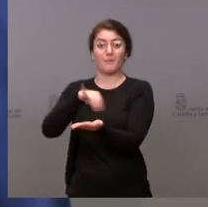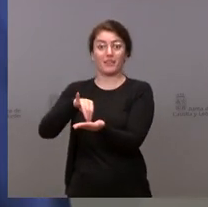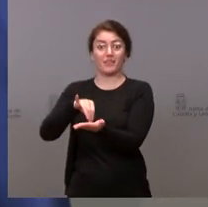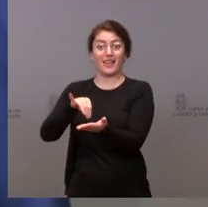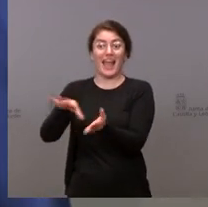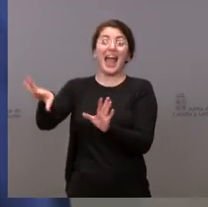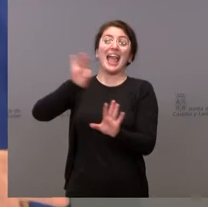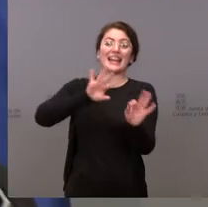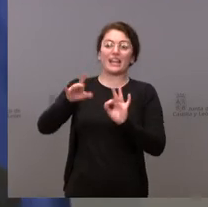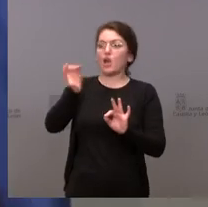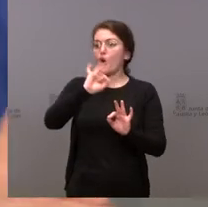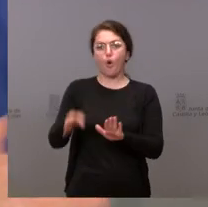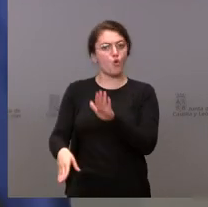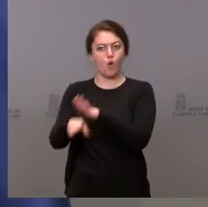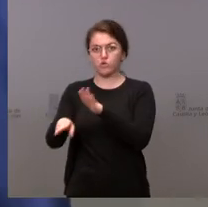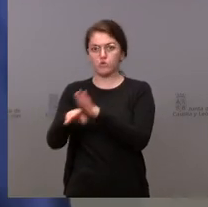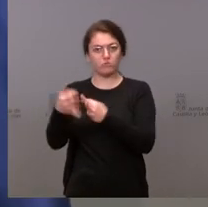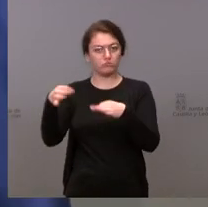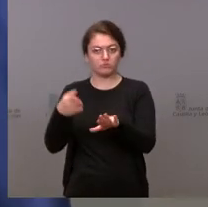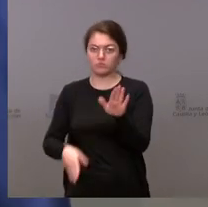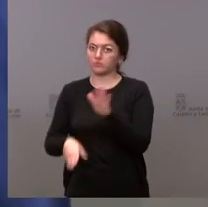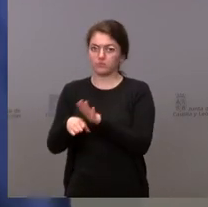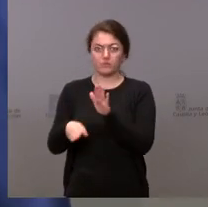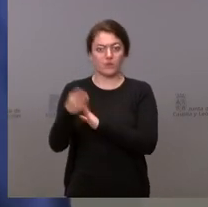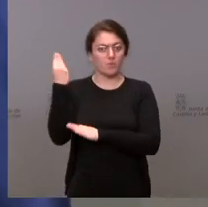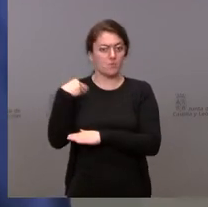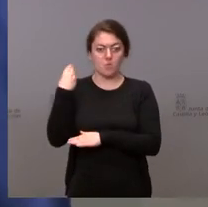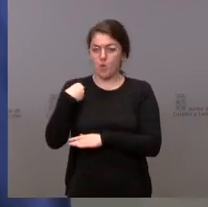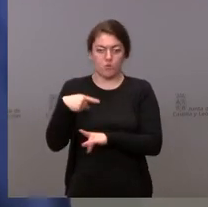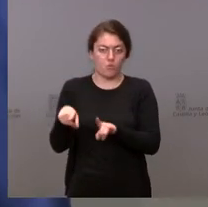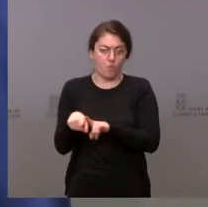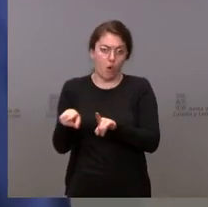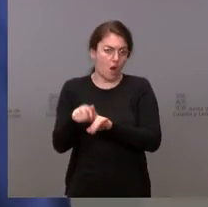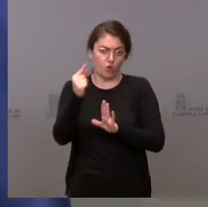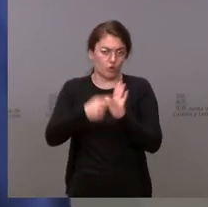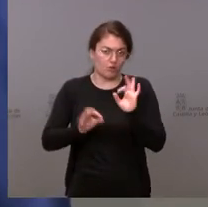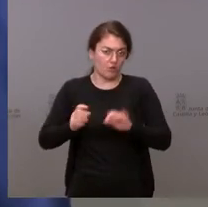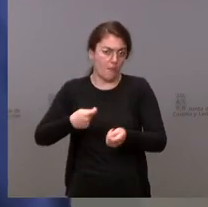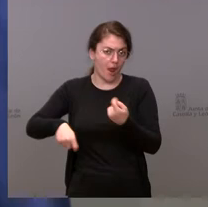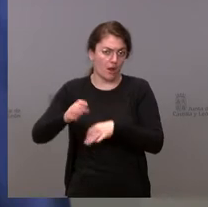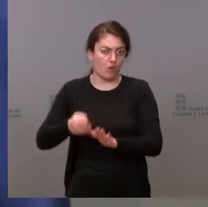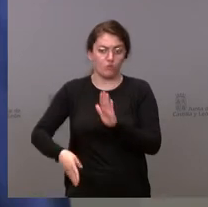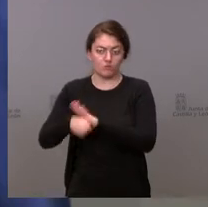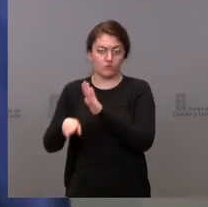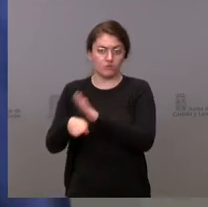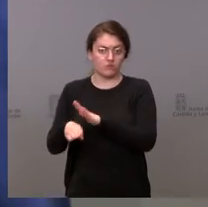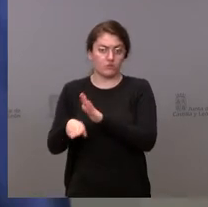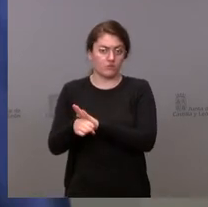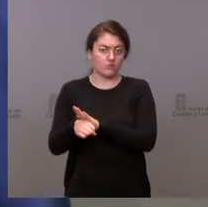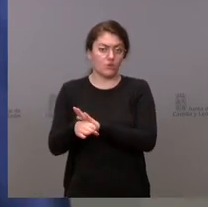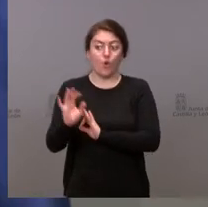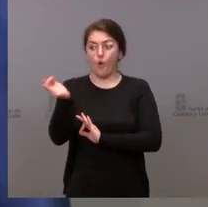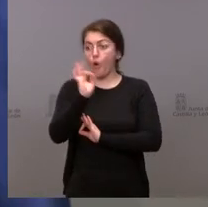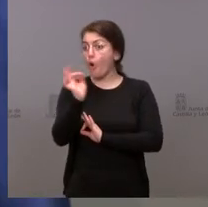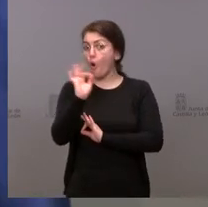como hasta ahora ofreciendo en condiciones de mercado de esta oferta en el ámbito educativo o